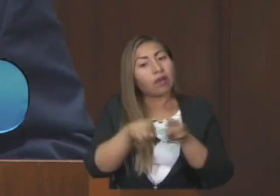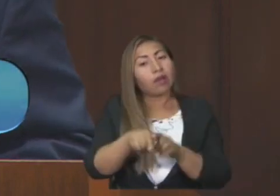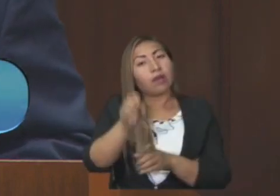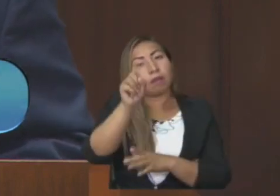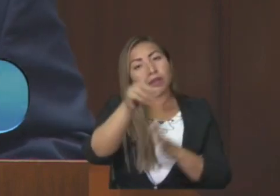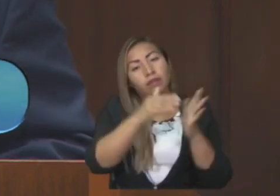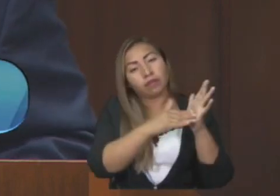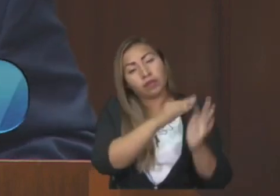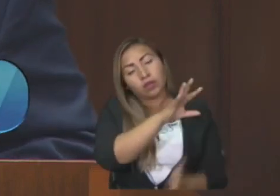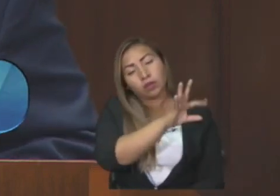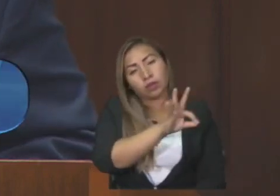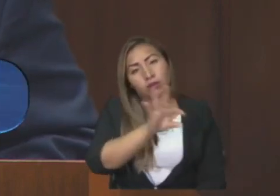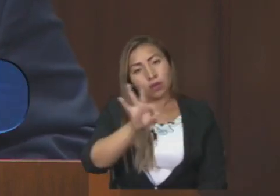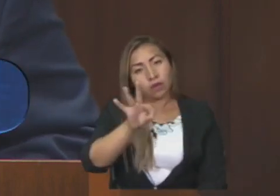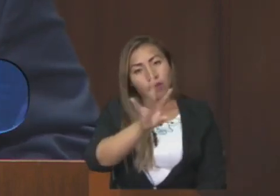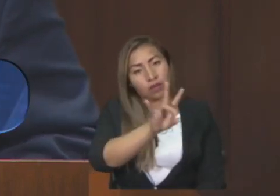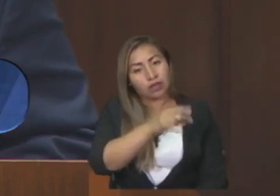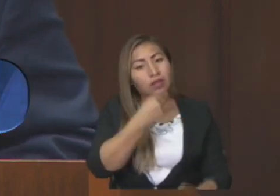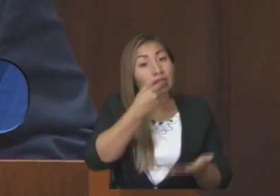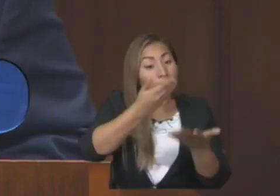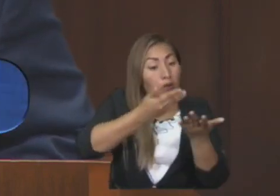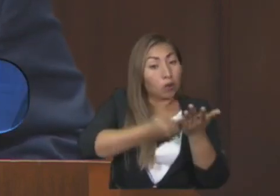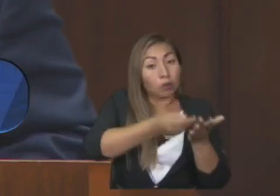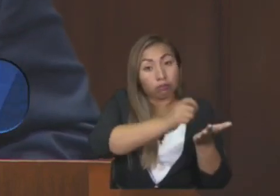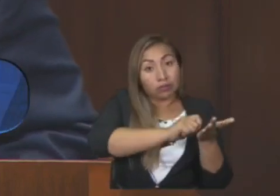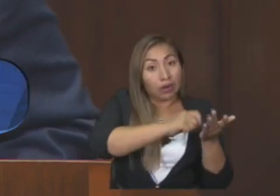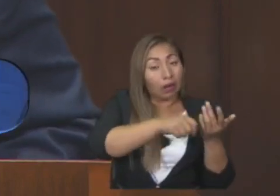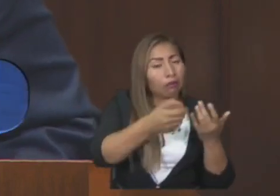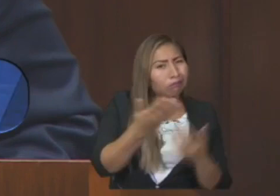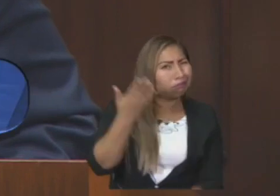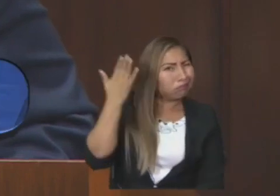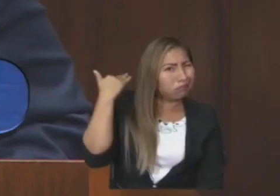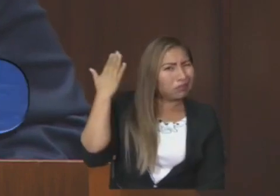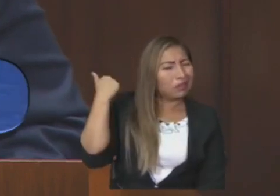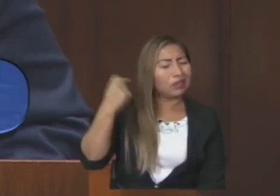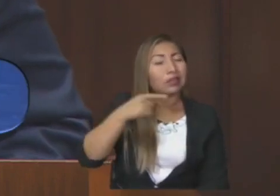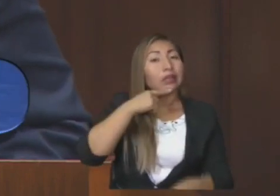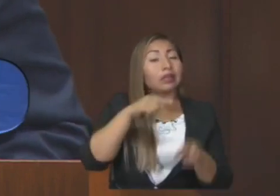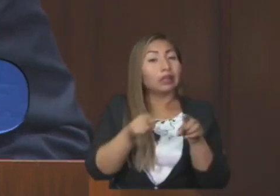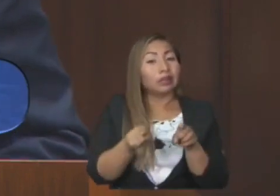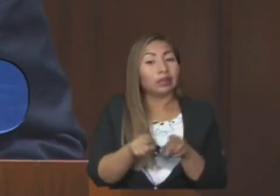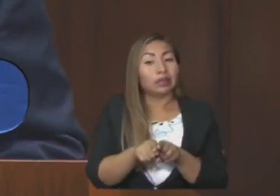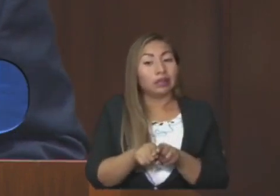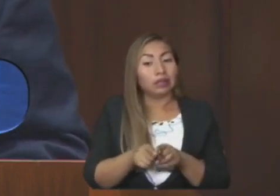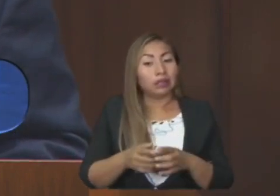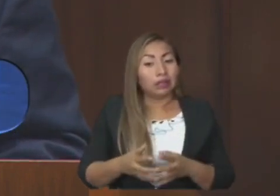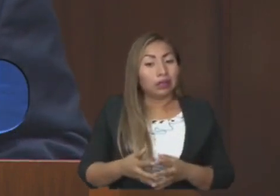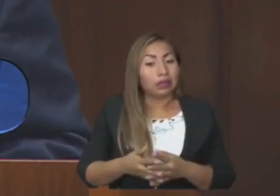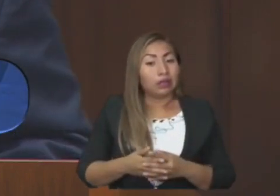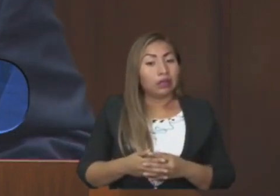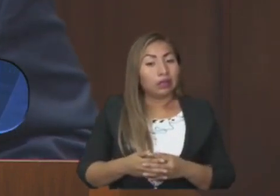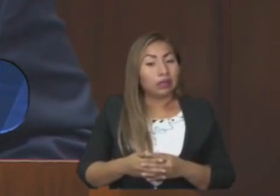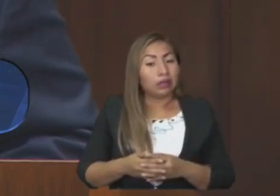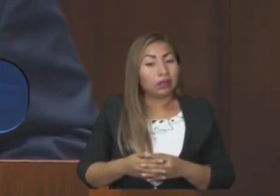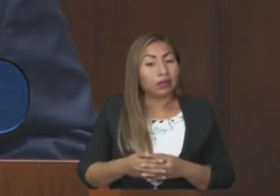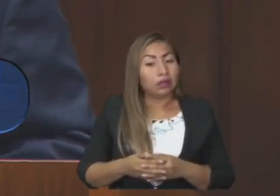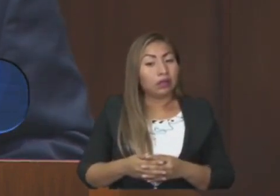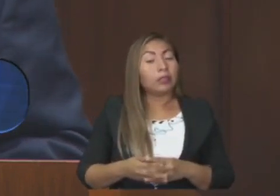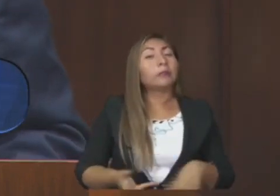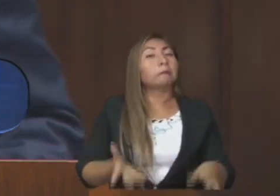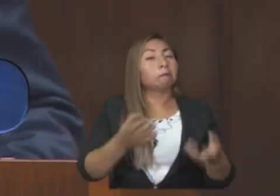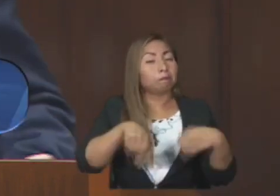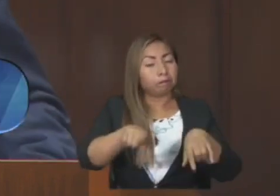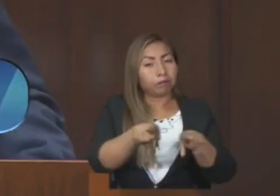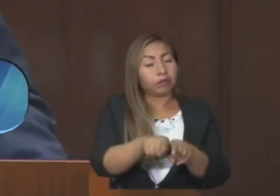1997. Las partes actualmente están constituyendo dicho tribunal arbitral y quiero